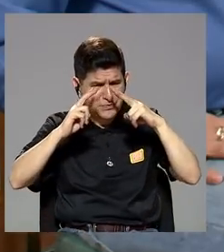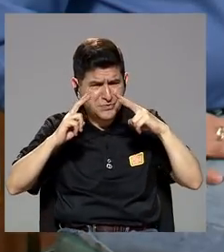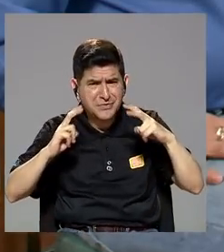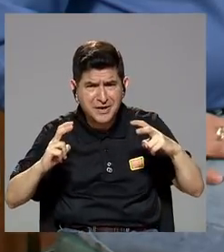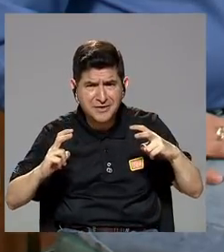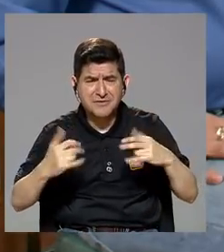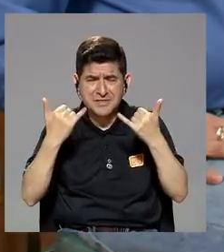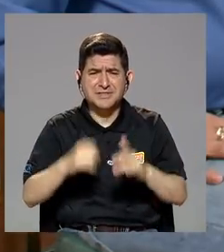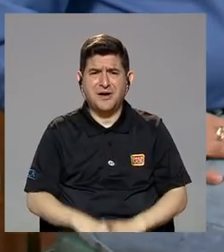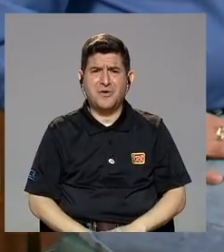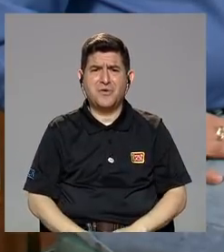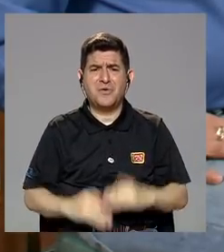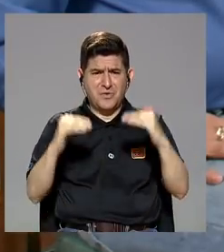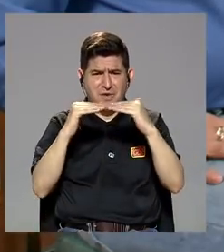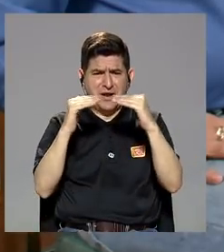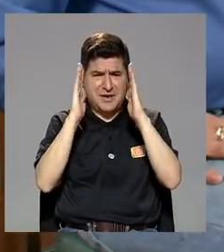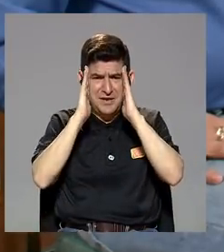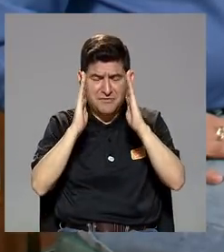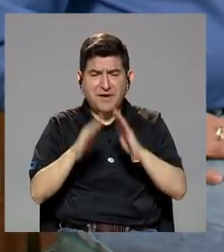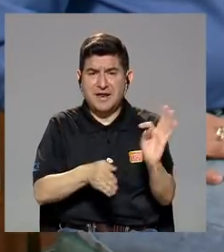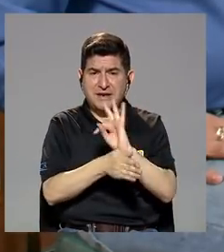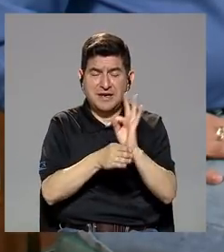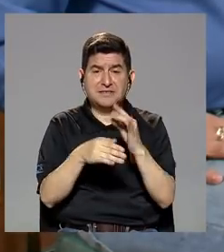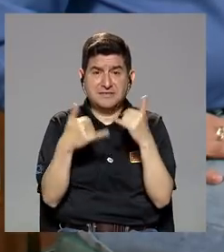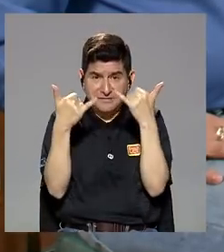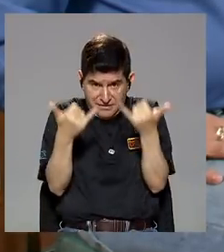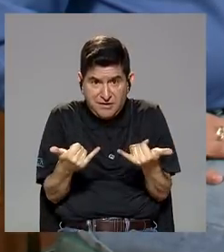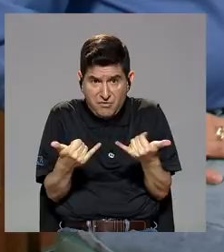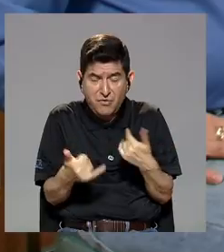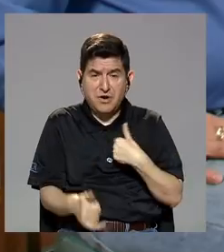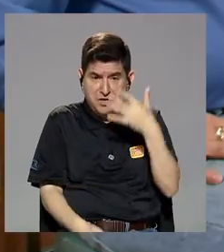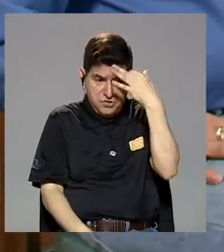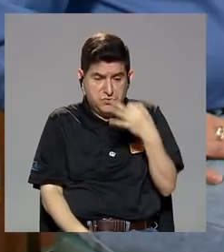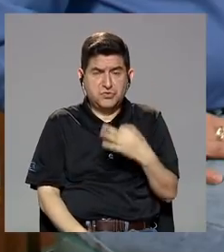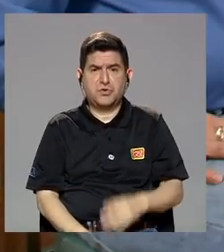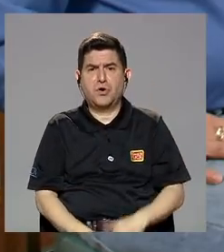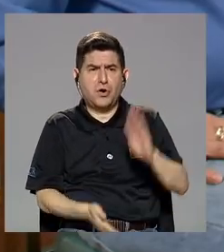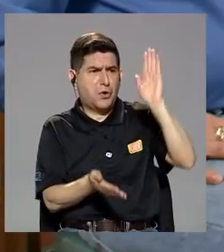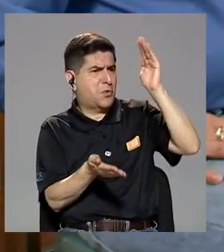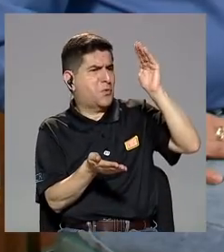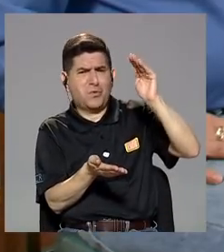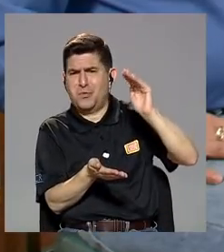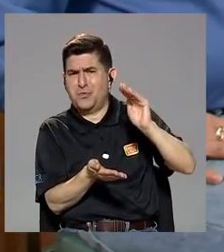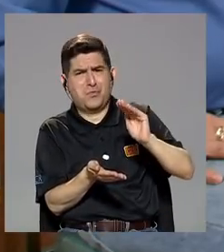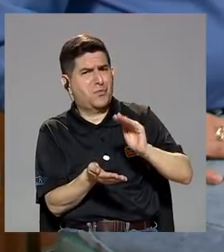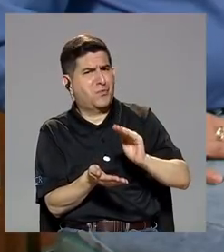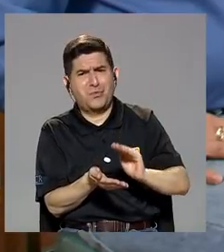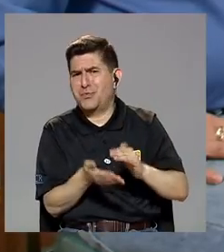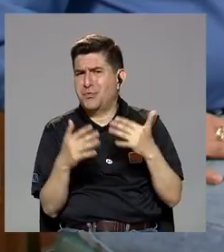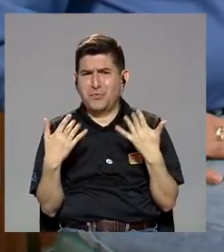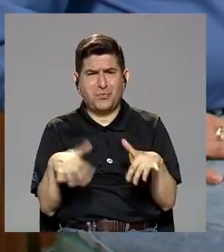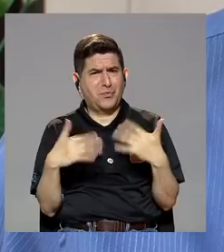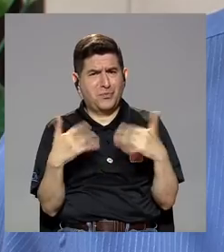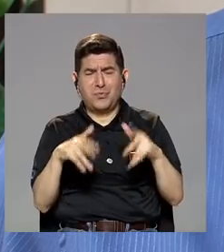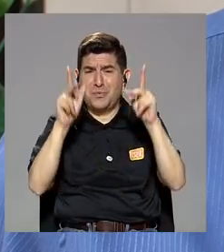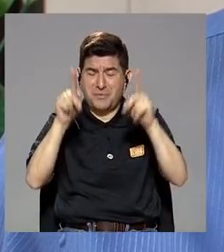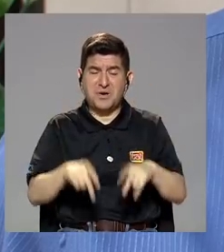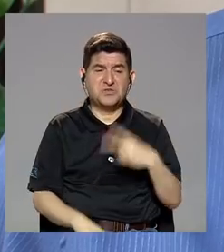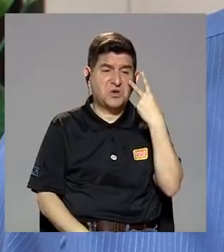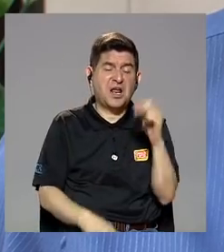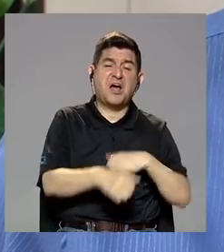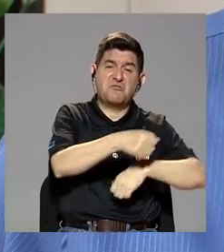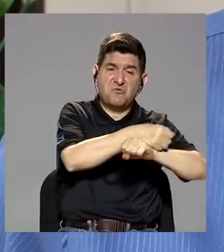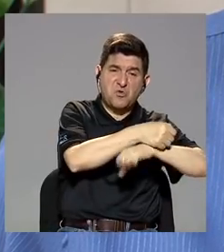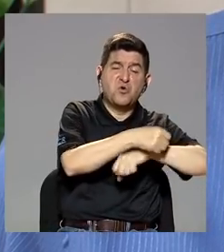los rating de la televisión actual yo pero va a pensar que han disminuido mucho que han disminuido mucho la gente ve el